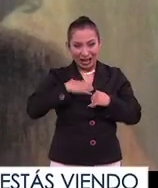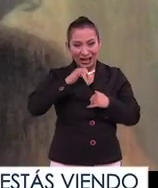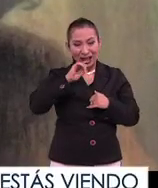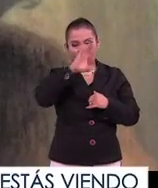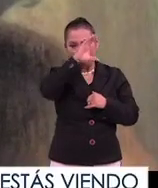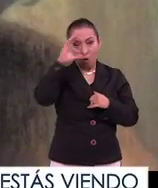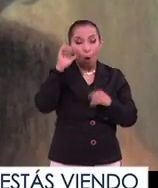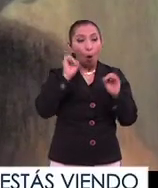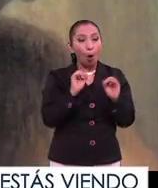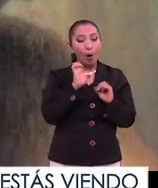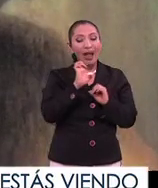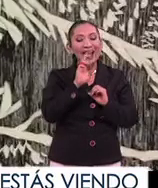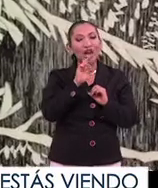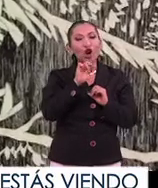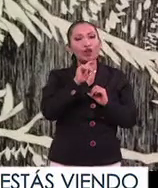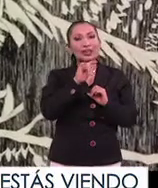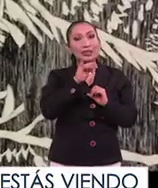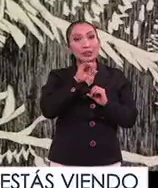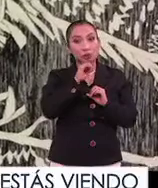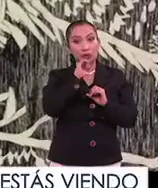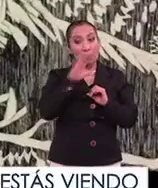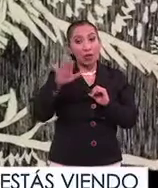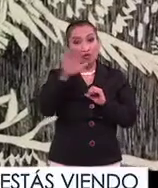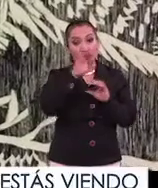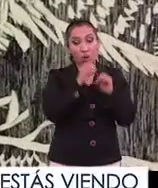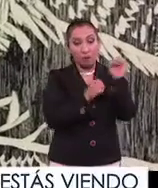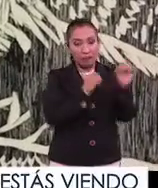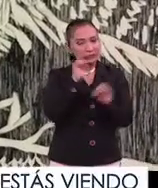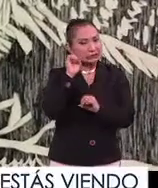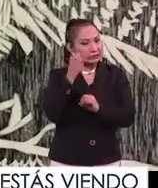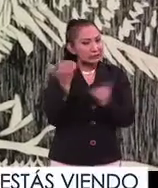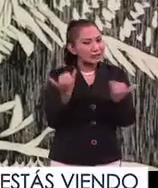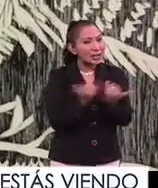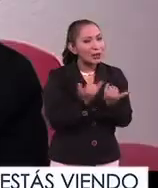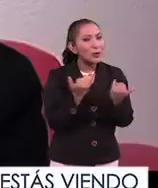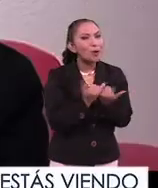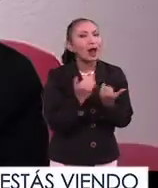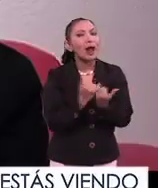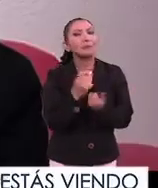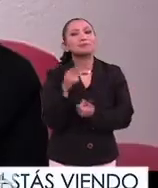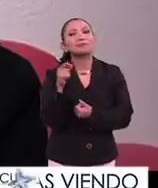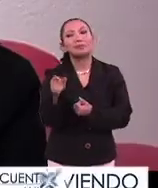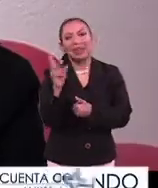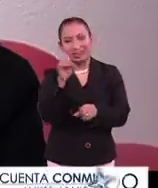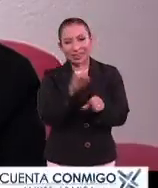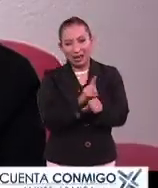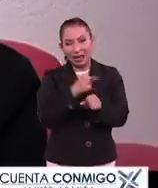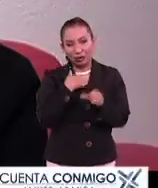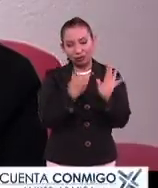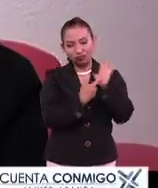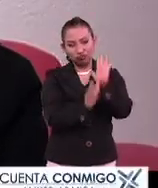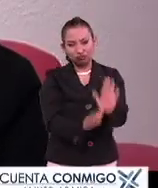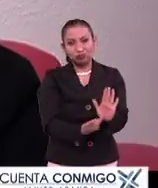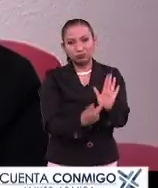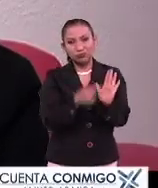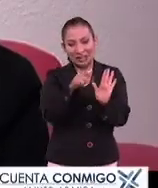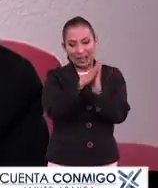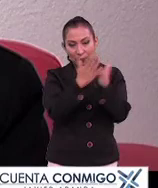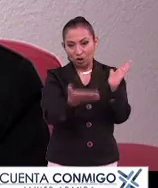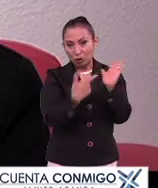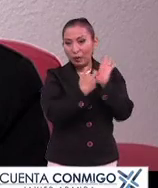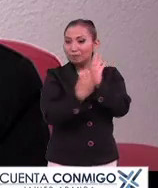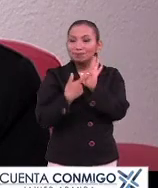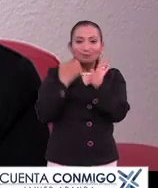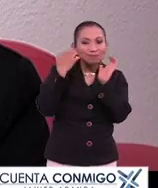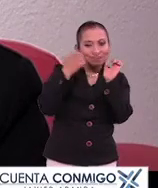es muy, y el erotismo muy que atraviesa, yo creo que toda su obra, ¿no? Justamente, sí. El día que presentamos los